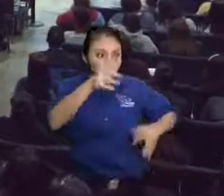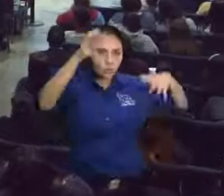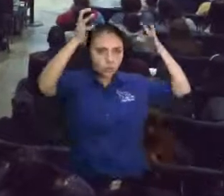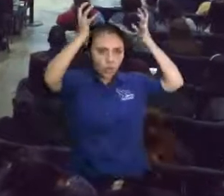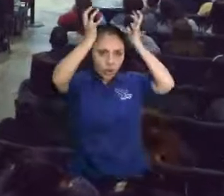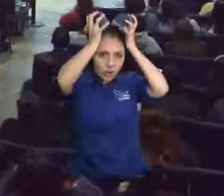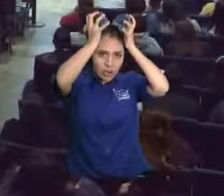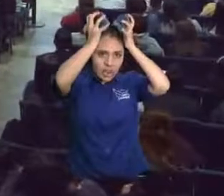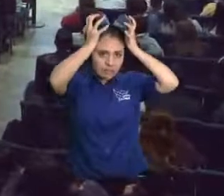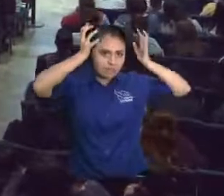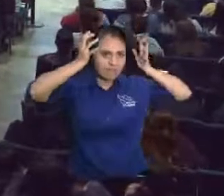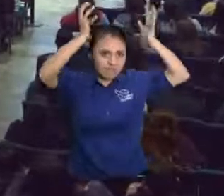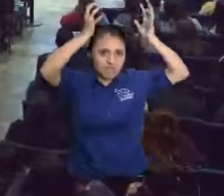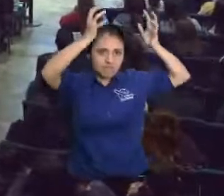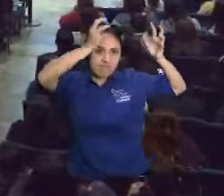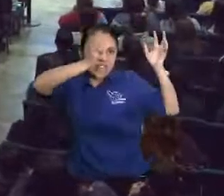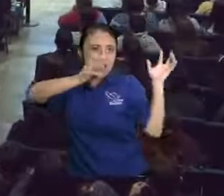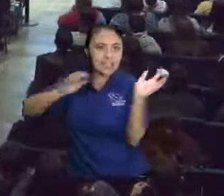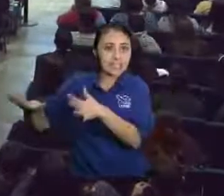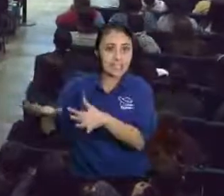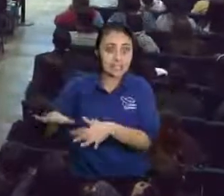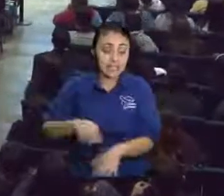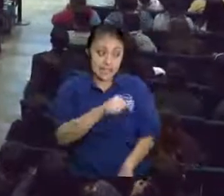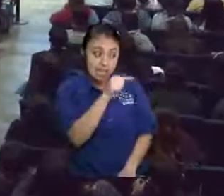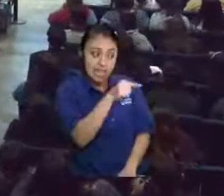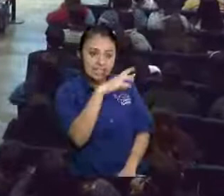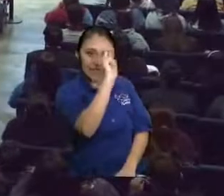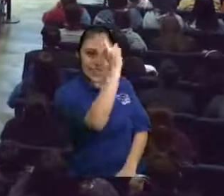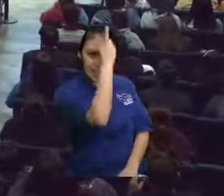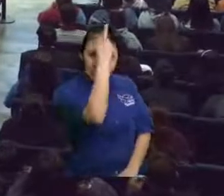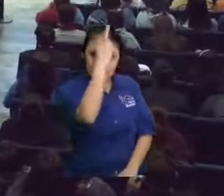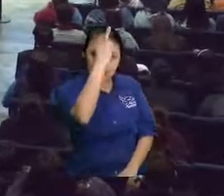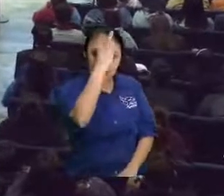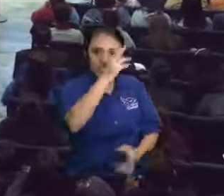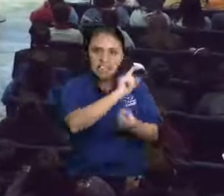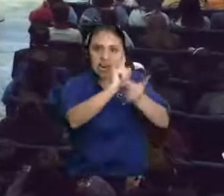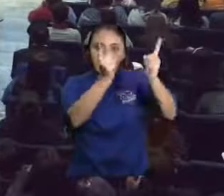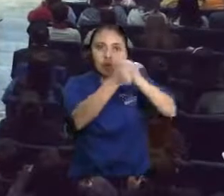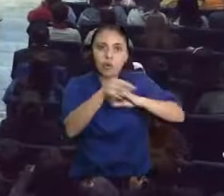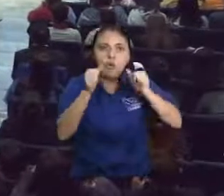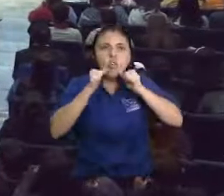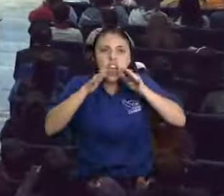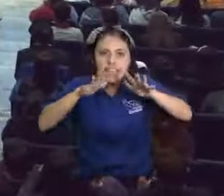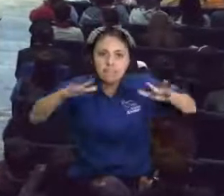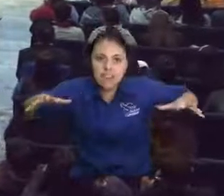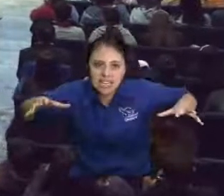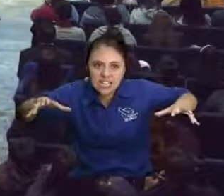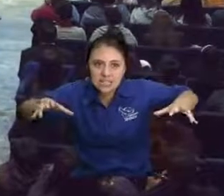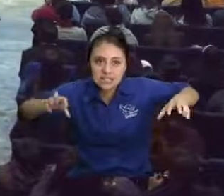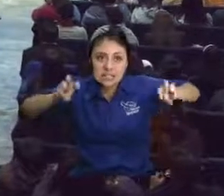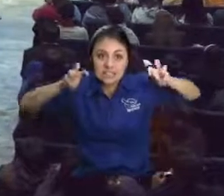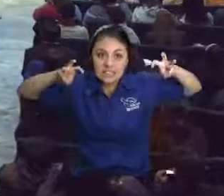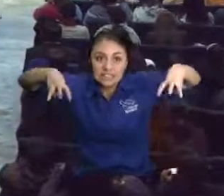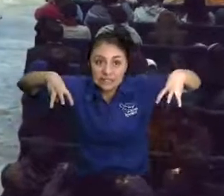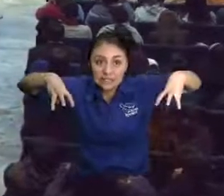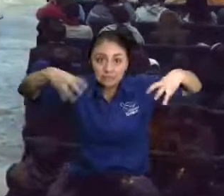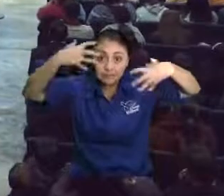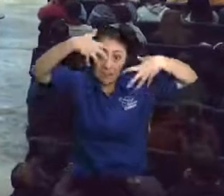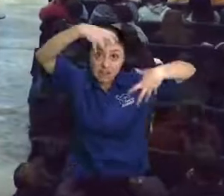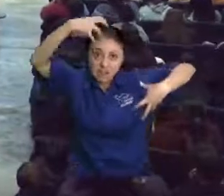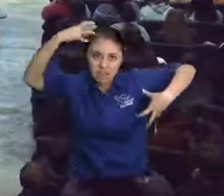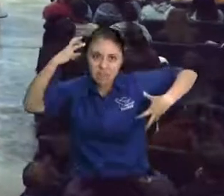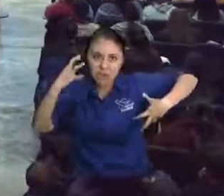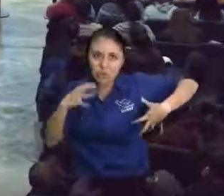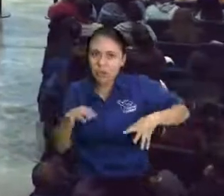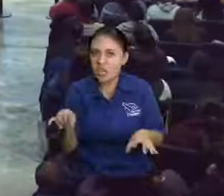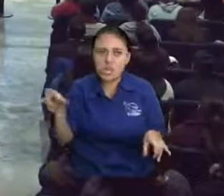Y usted sabe lo que le pasó: le fue dado un corazón de bestia, le crecieron las uñas y se convirtieron en garras, el pelo en plumas